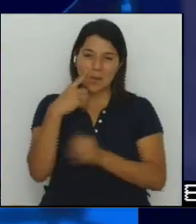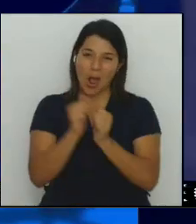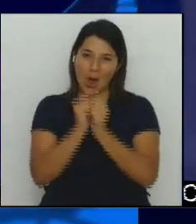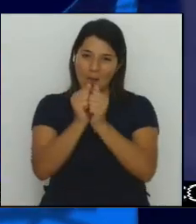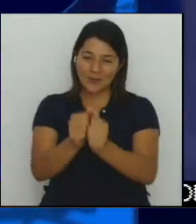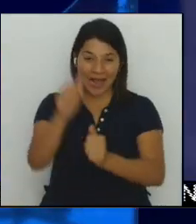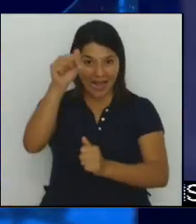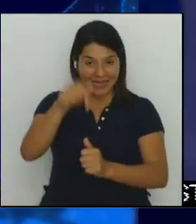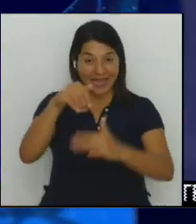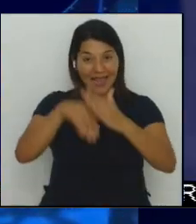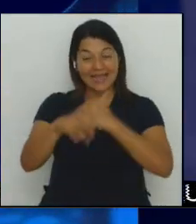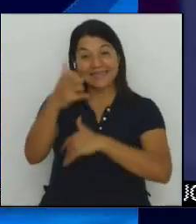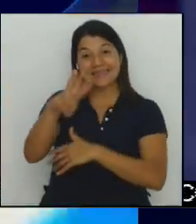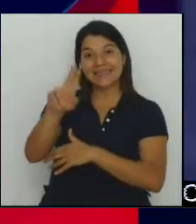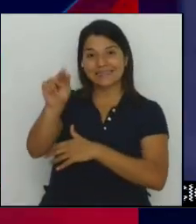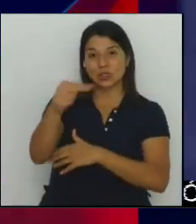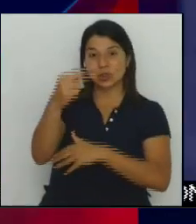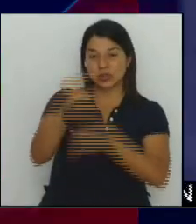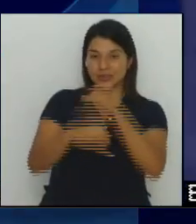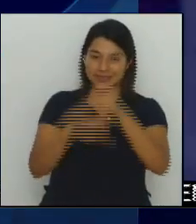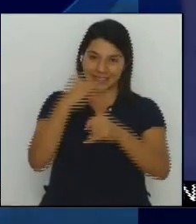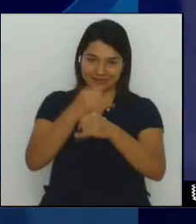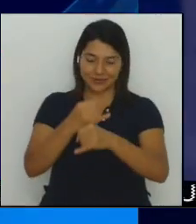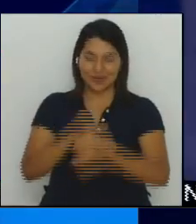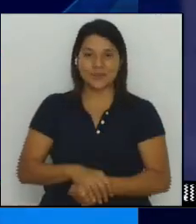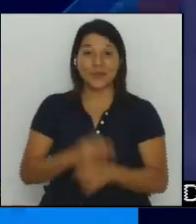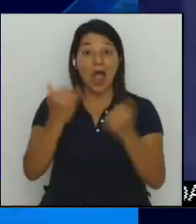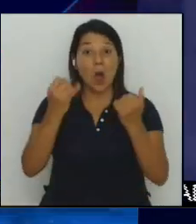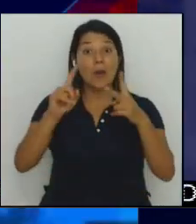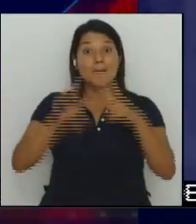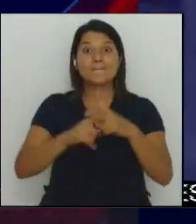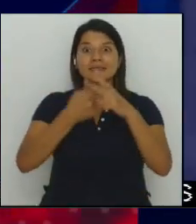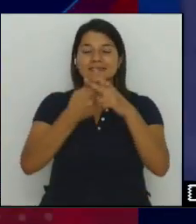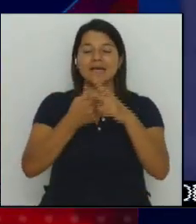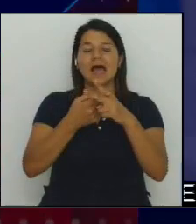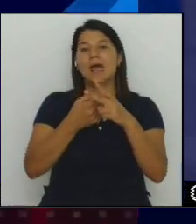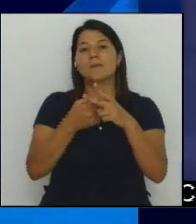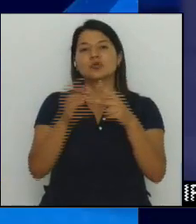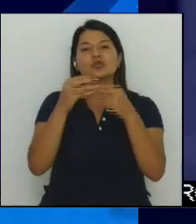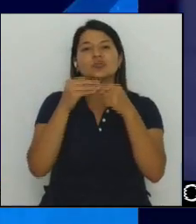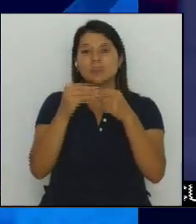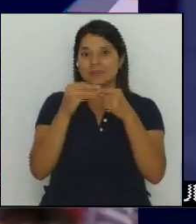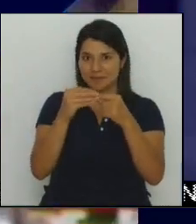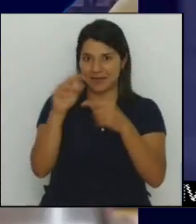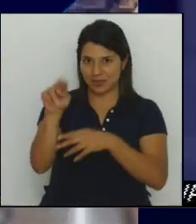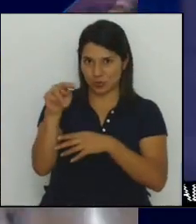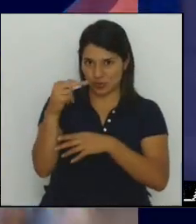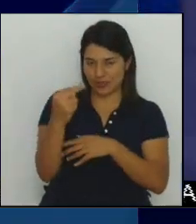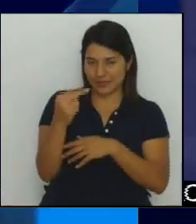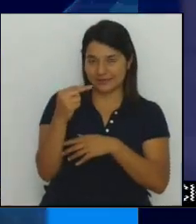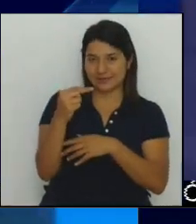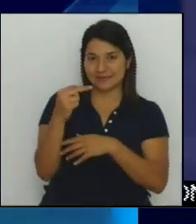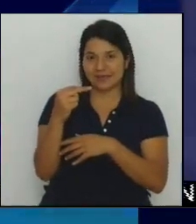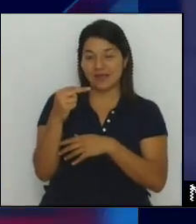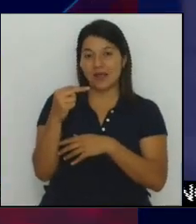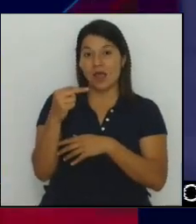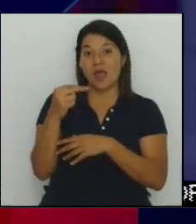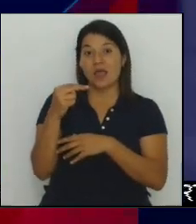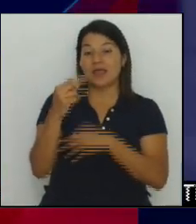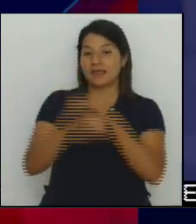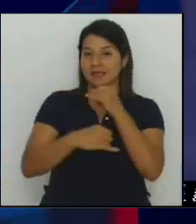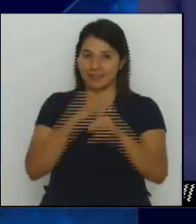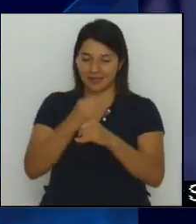En Noticias Internacional empezamos el repaso de las principales noticias producidas fuera de nuestras fronteras.